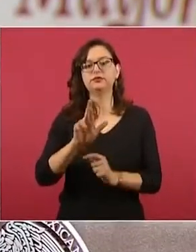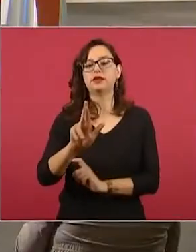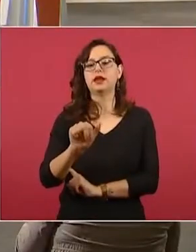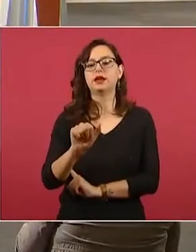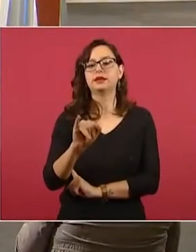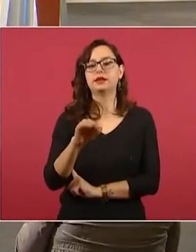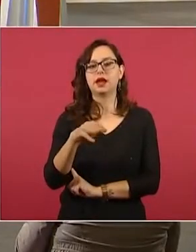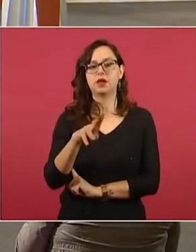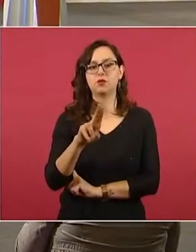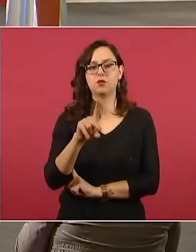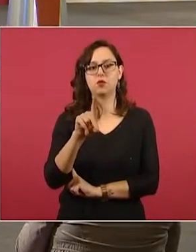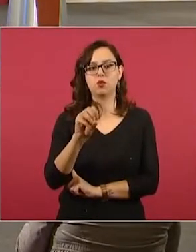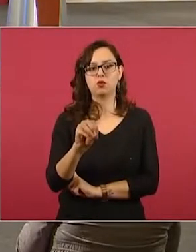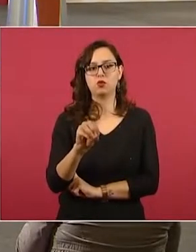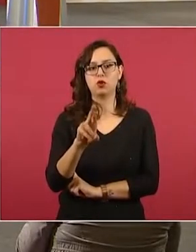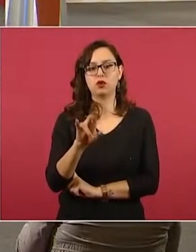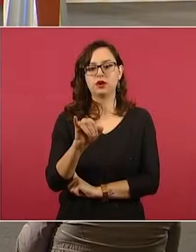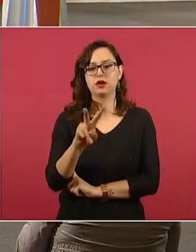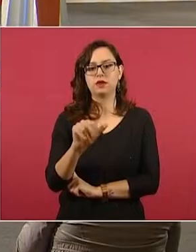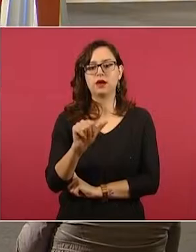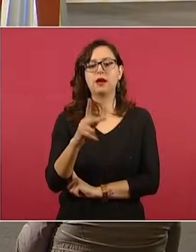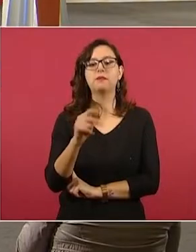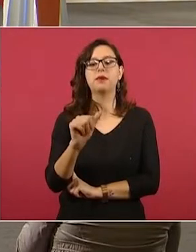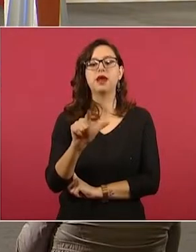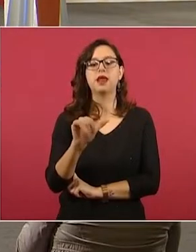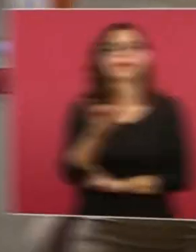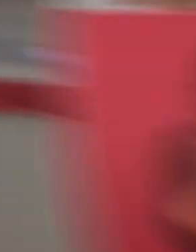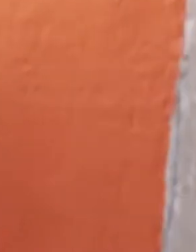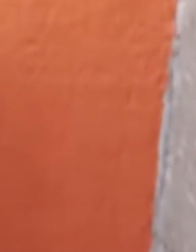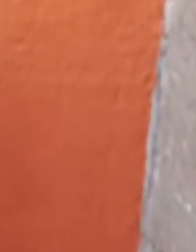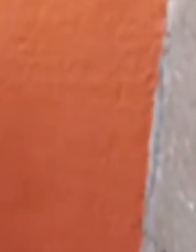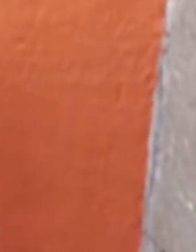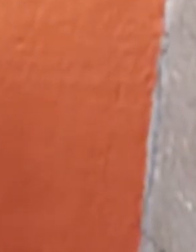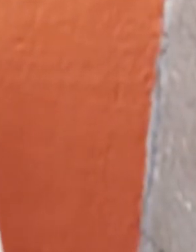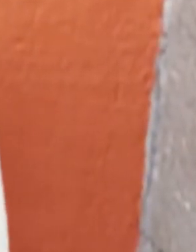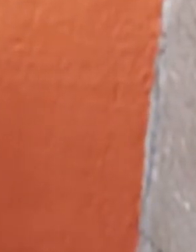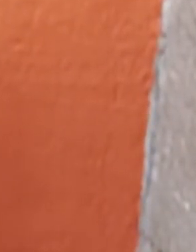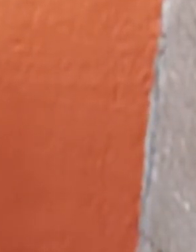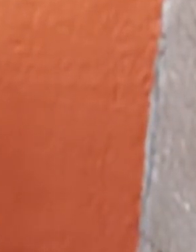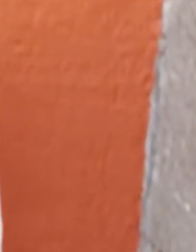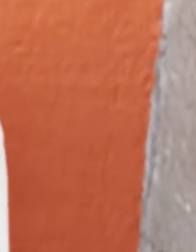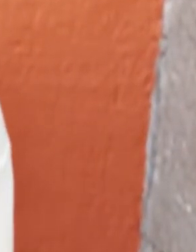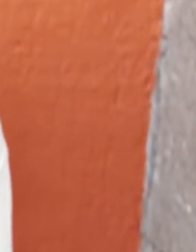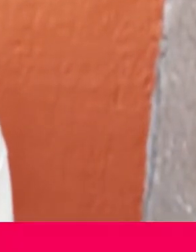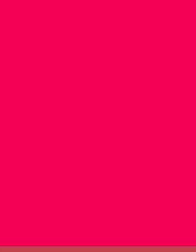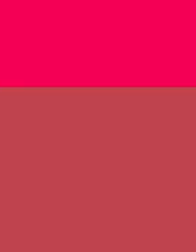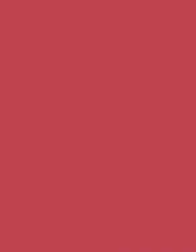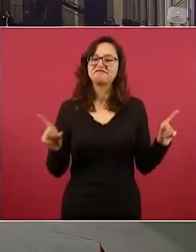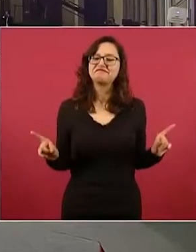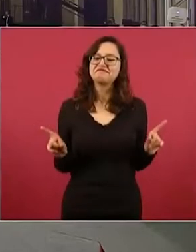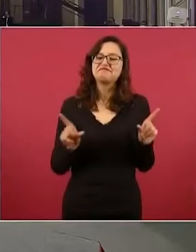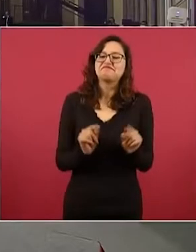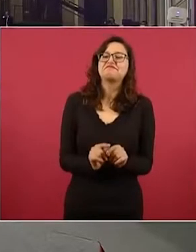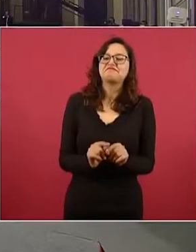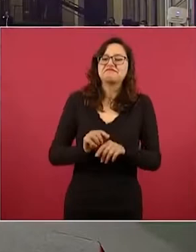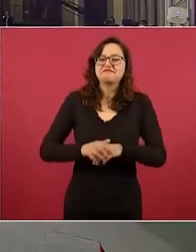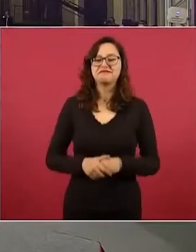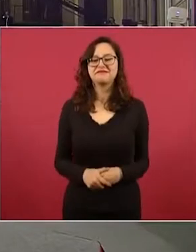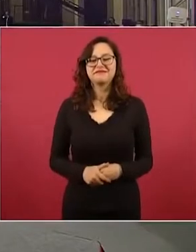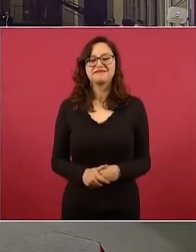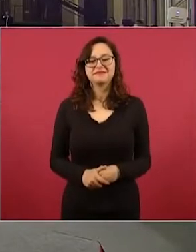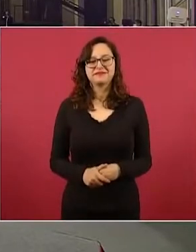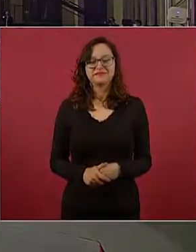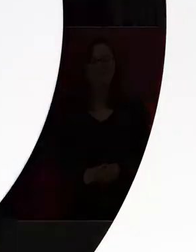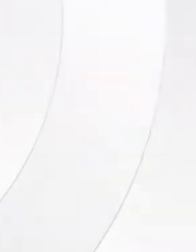Arriba Palacio, que se ha ganado a pulso un lugar en esta sección. Solo por Regeneración MX. Entonces, ¿cuánto, señor